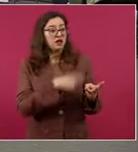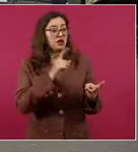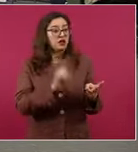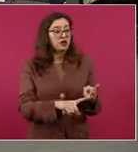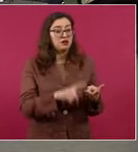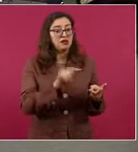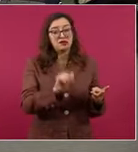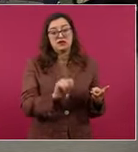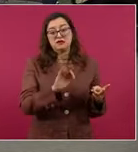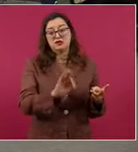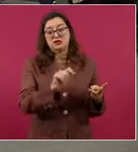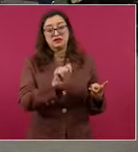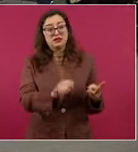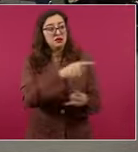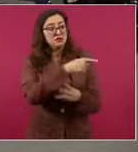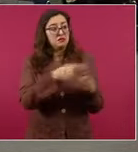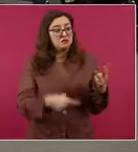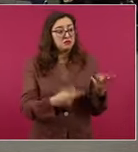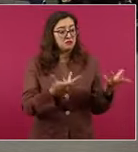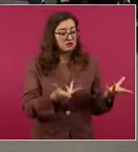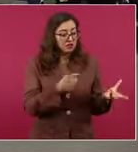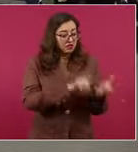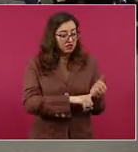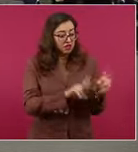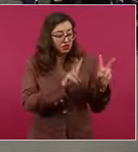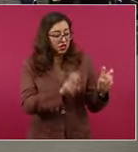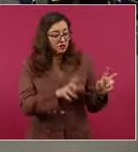de los ciudadanos.